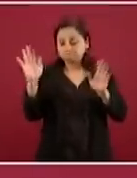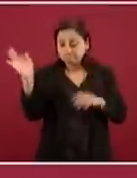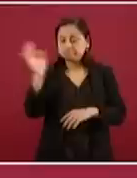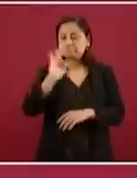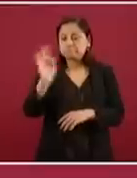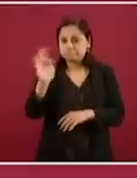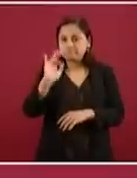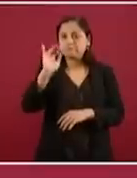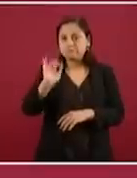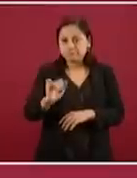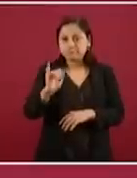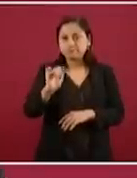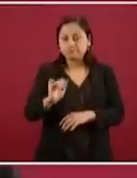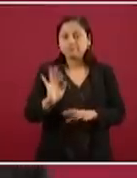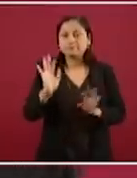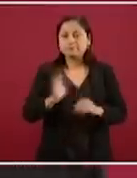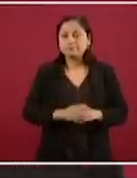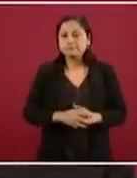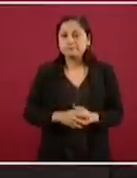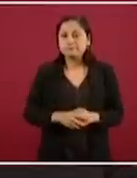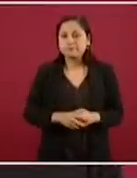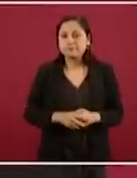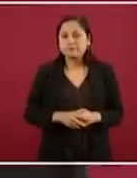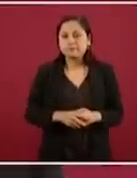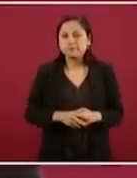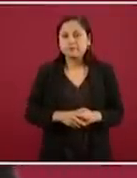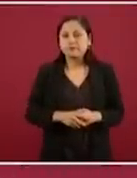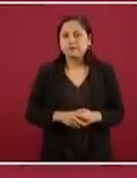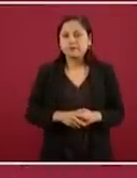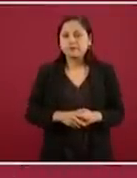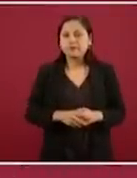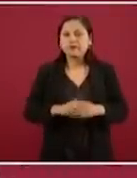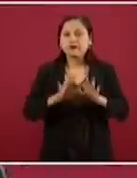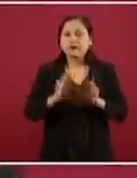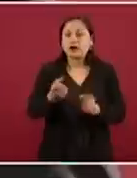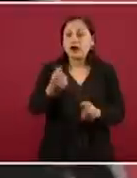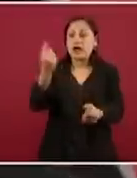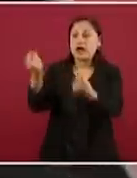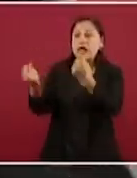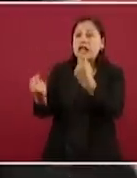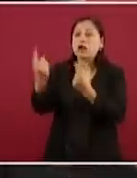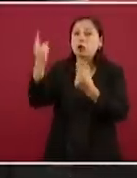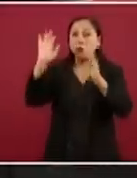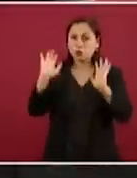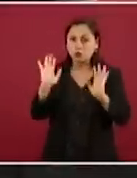Puede ser la excepción, pero no la regla,